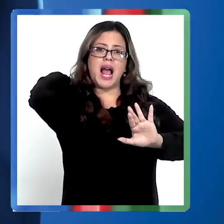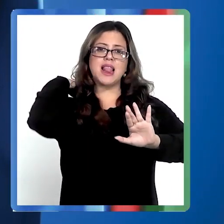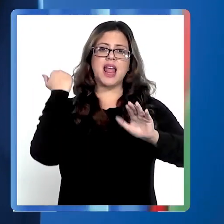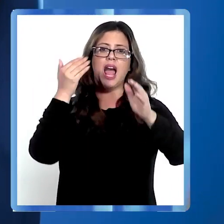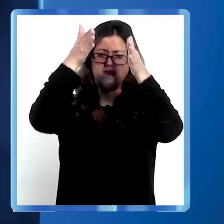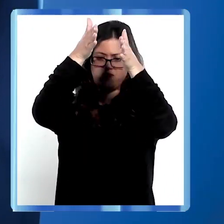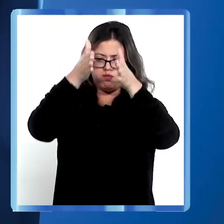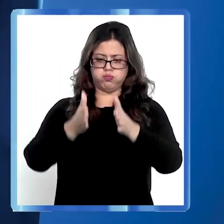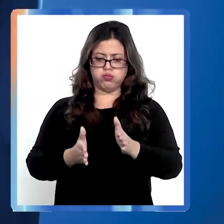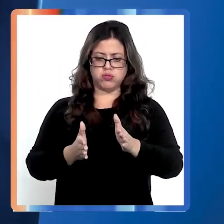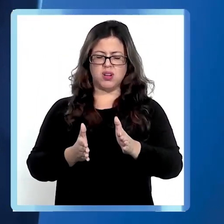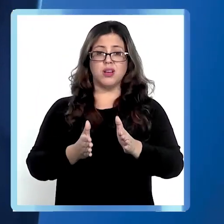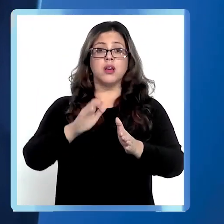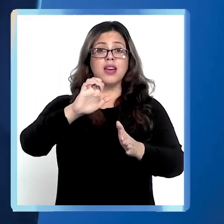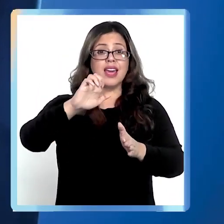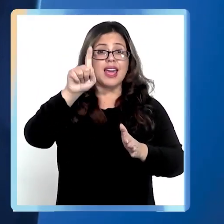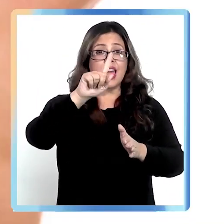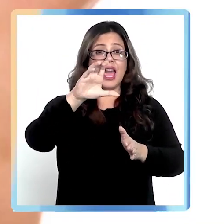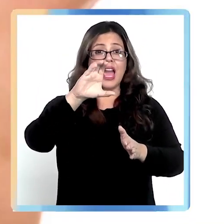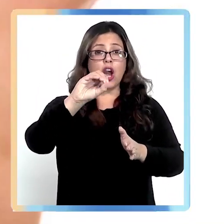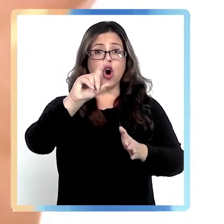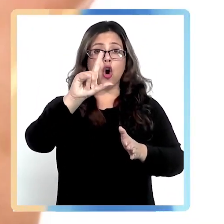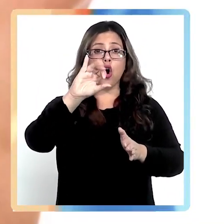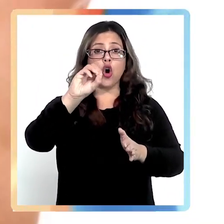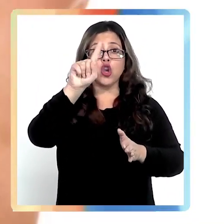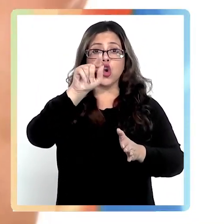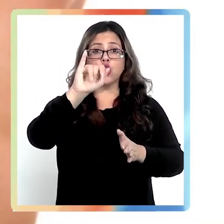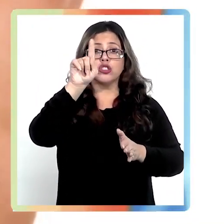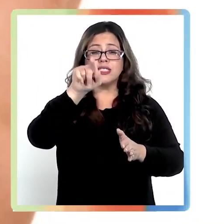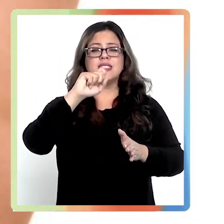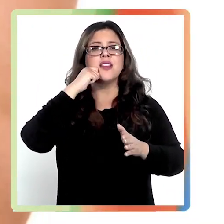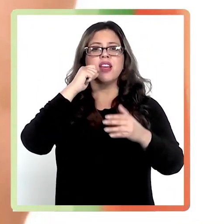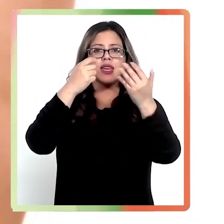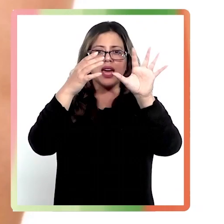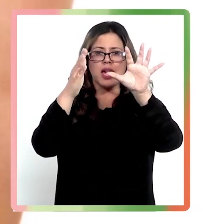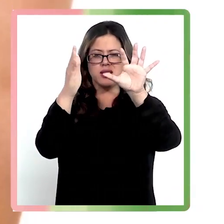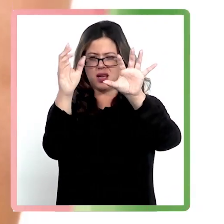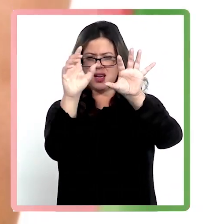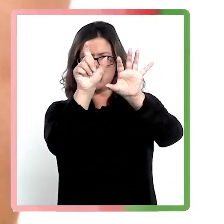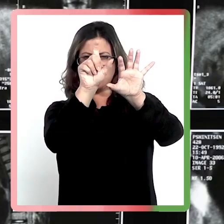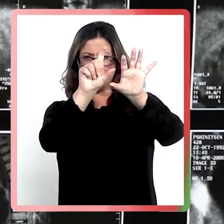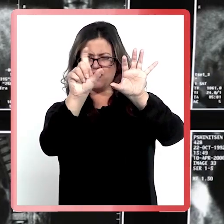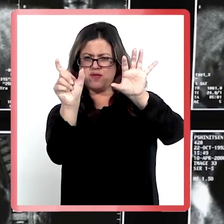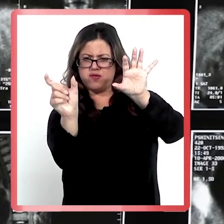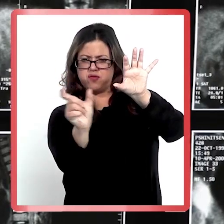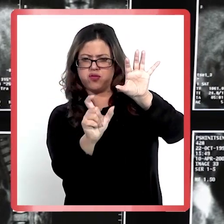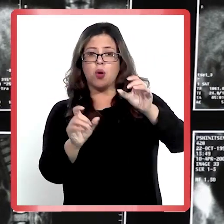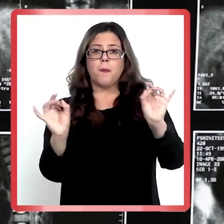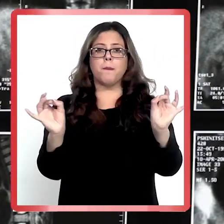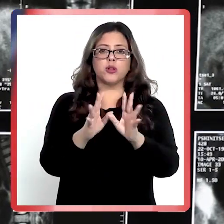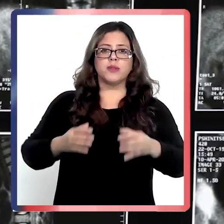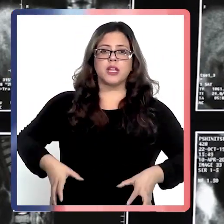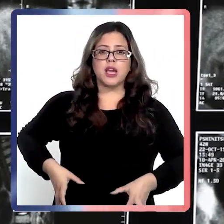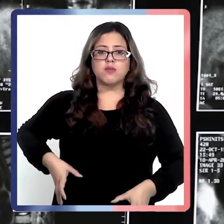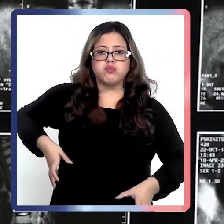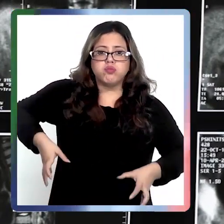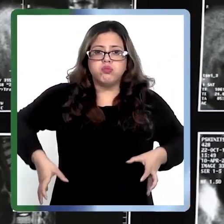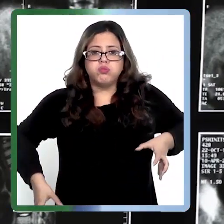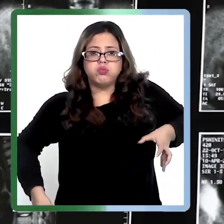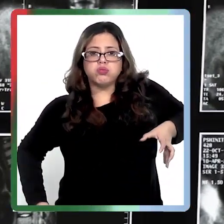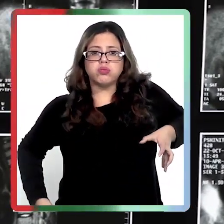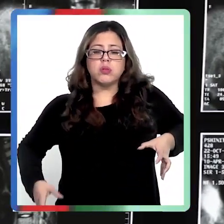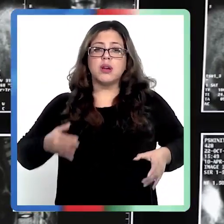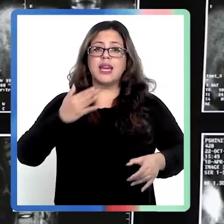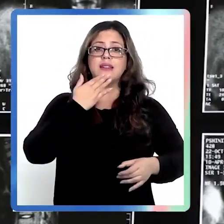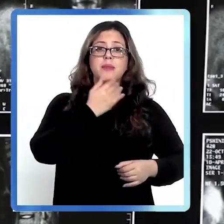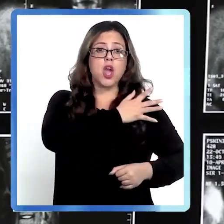espalda simétrica. Cuando hay escoliosis, la columna está curvada. Se puede ver una cadera más alta o abultada que la otra